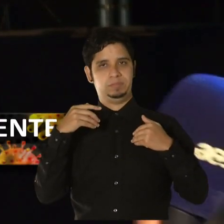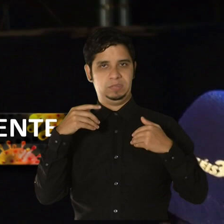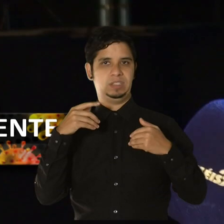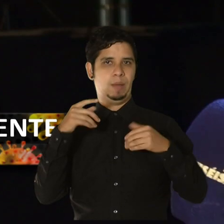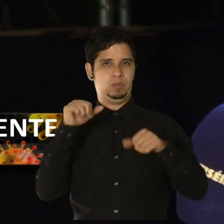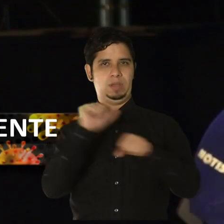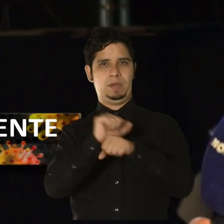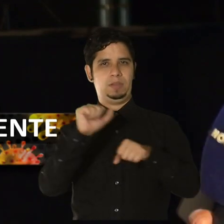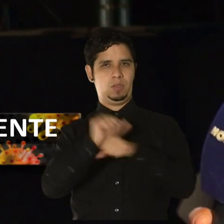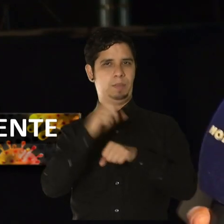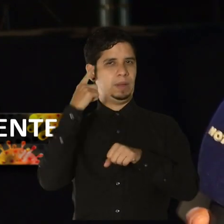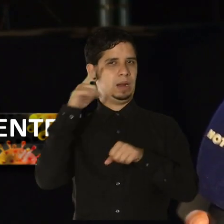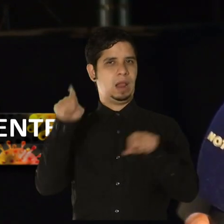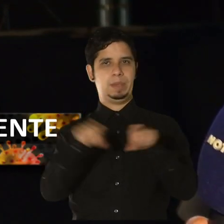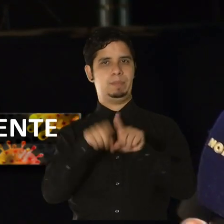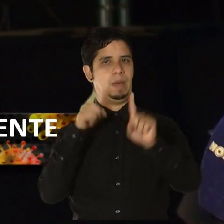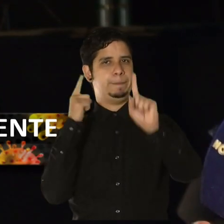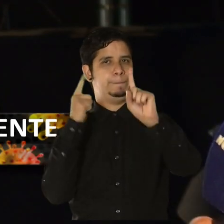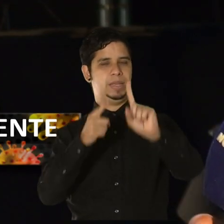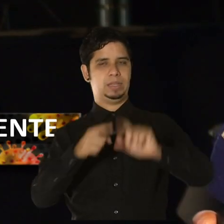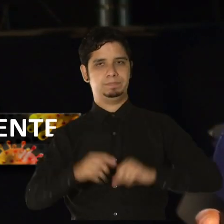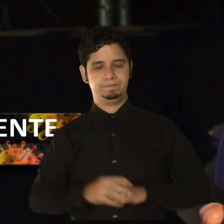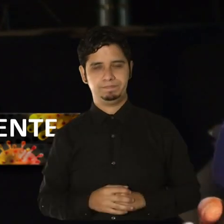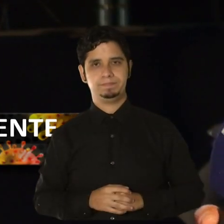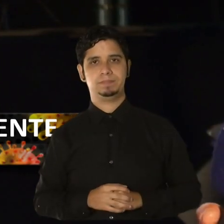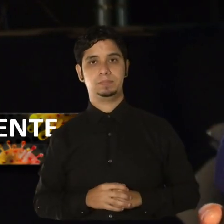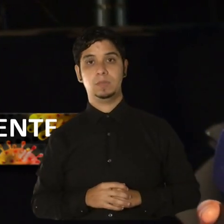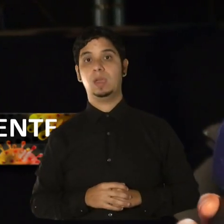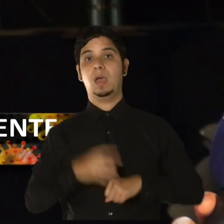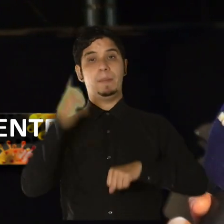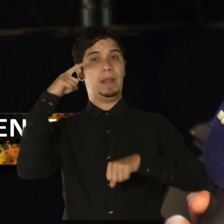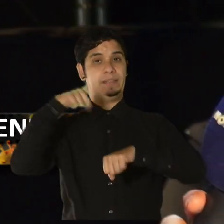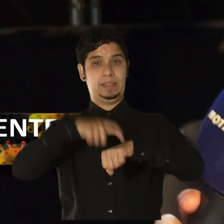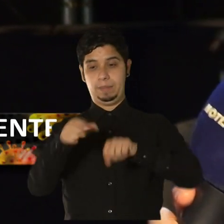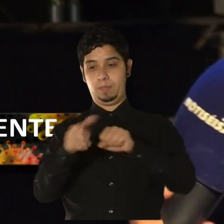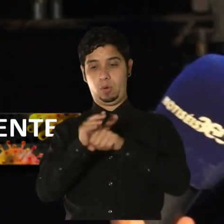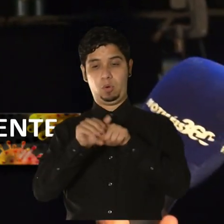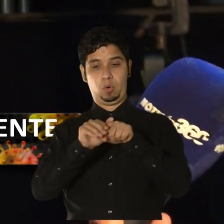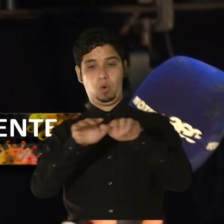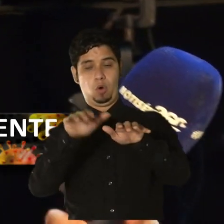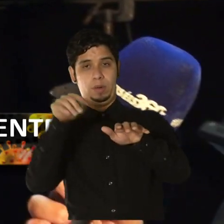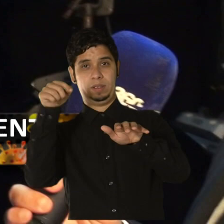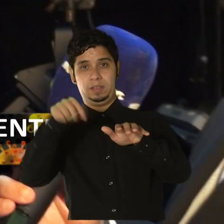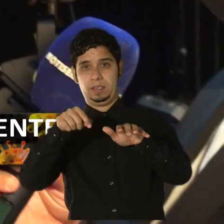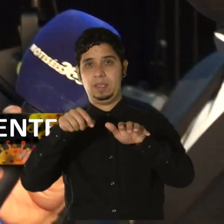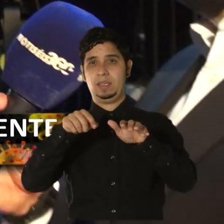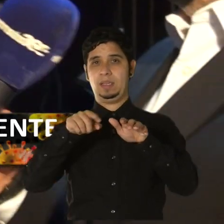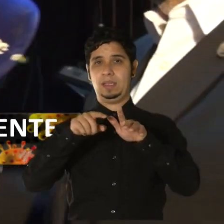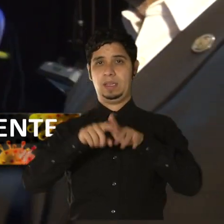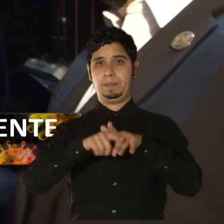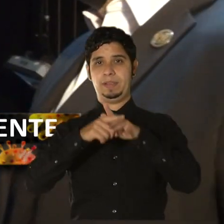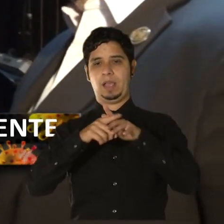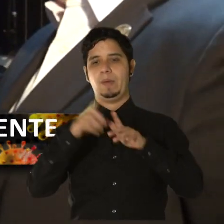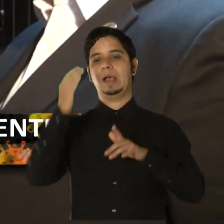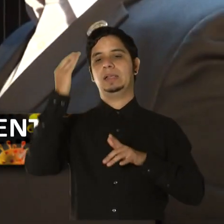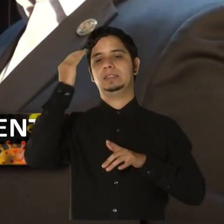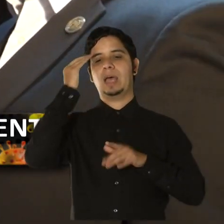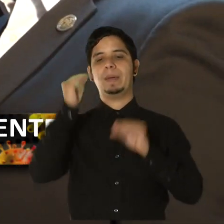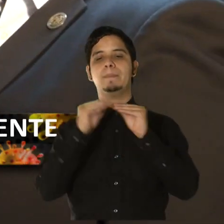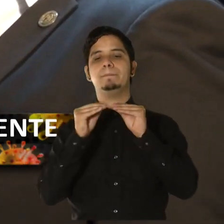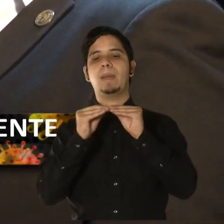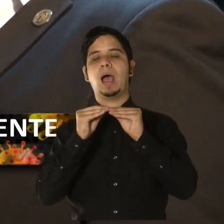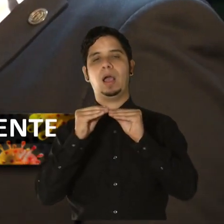causa. También hay que tomar en cuenta que el COVID, en ese momento que partes para allá, comenzaba a conocerse un poco más. Cada